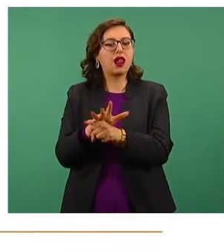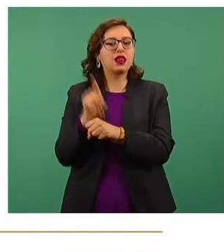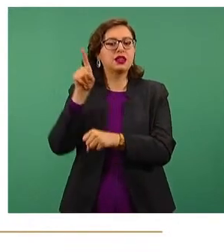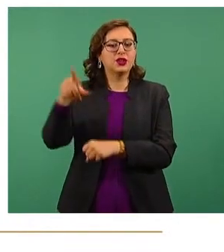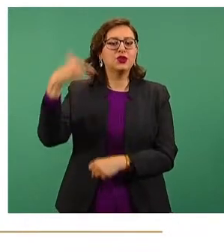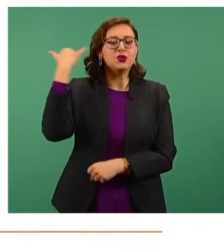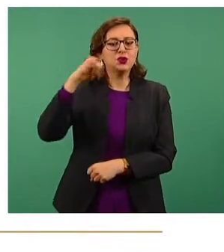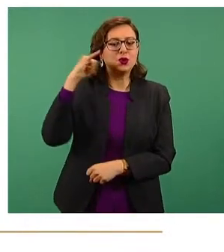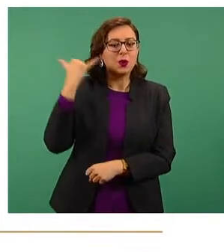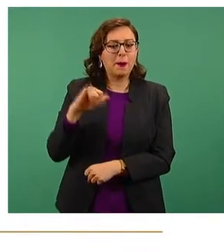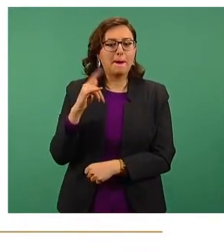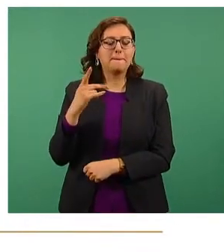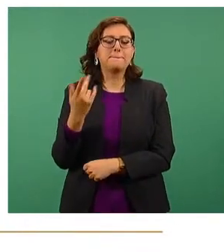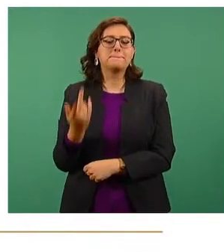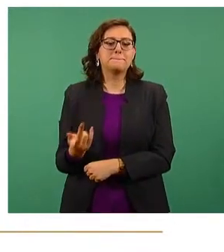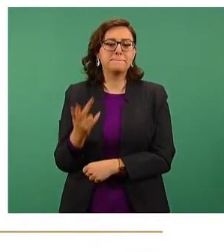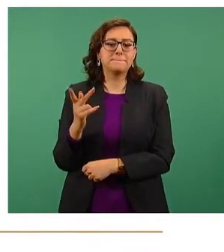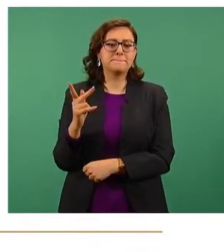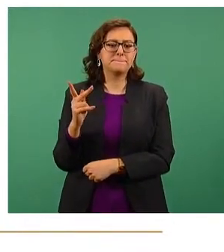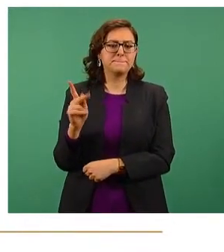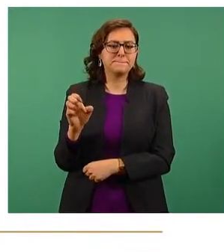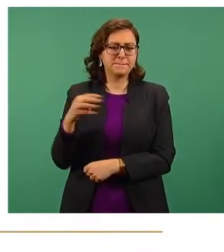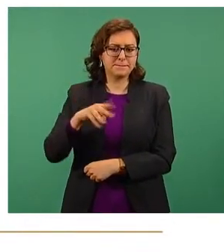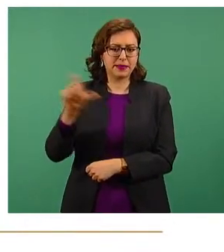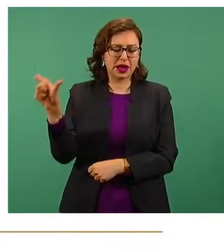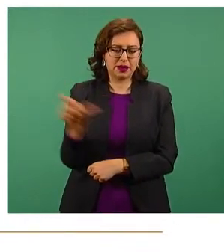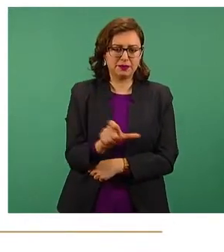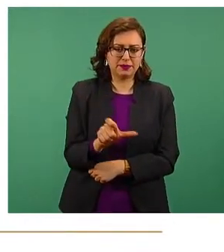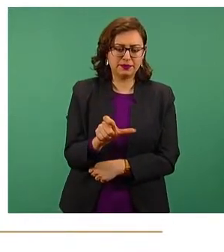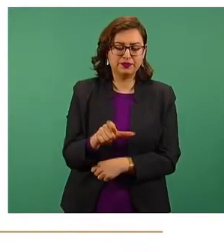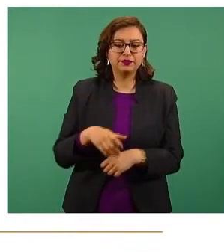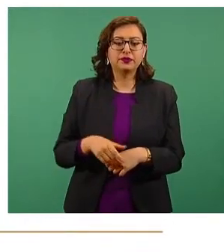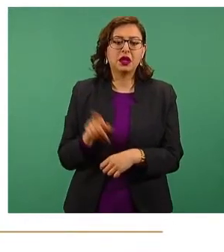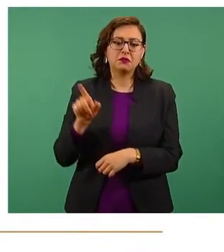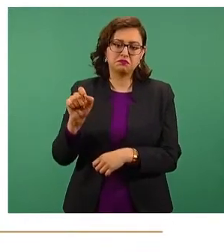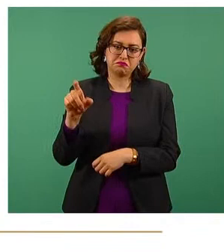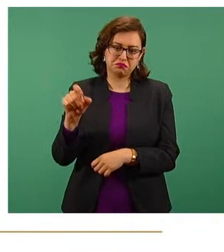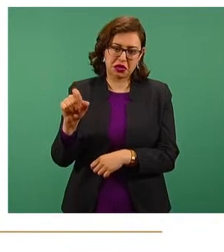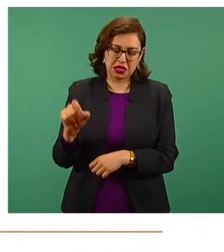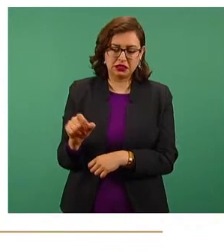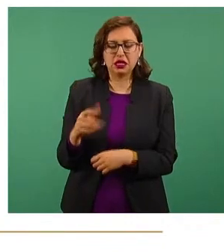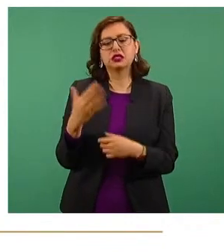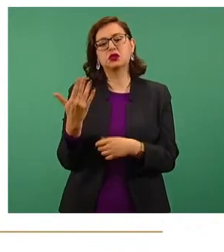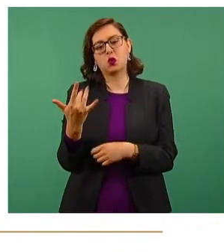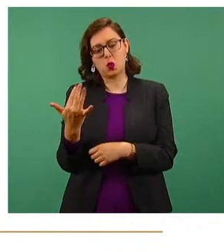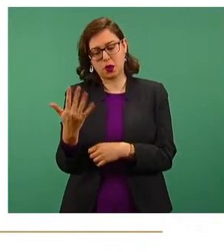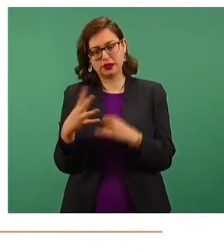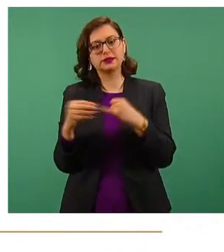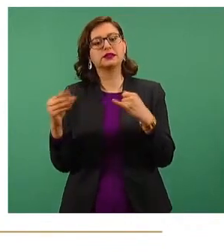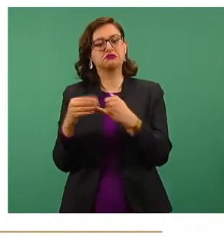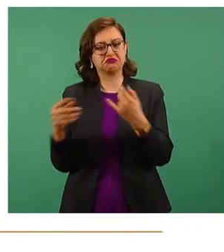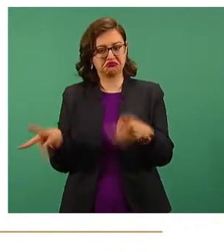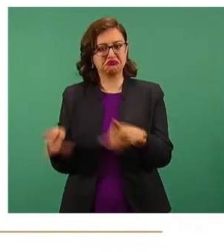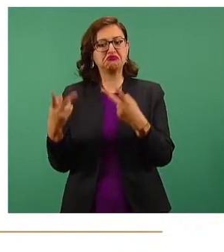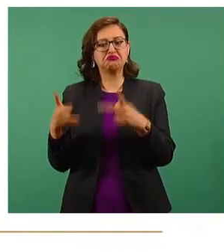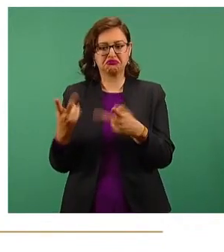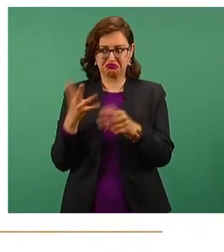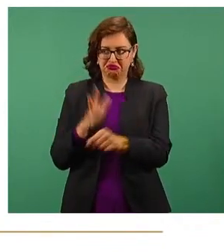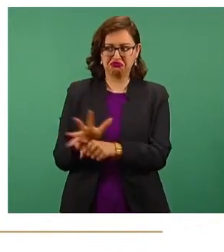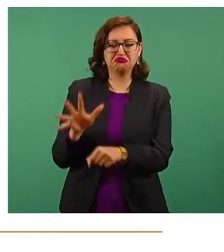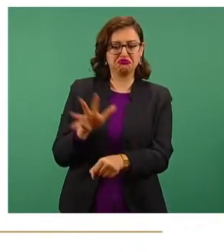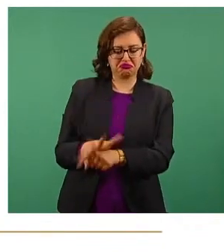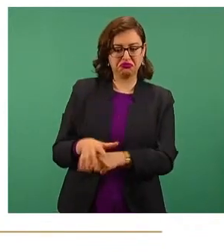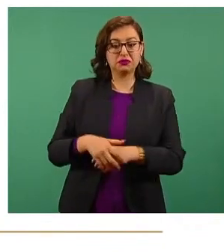en Inmobiliaria Peninsular, en Espitia, Yucatán, 20 pesos con 50 centavos precio